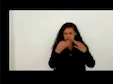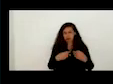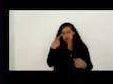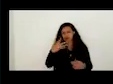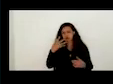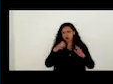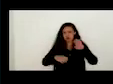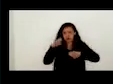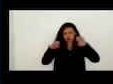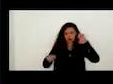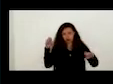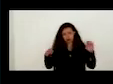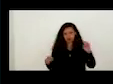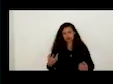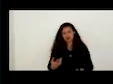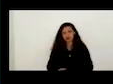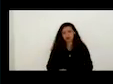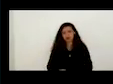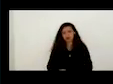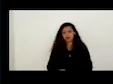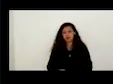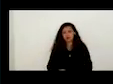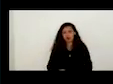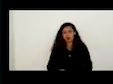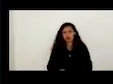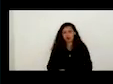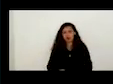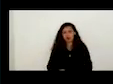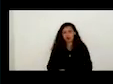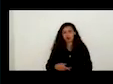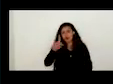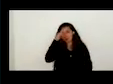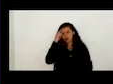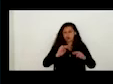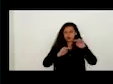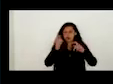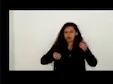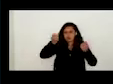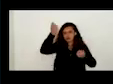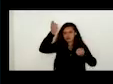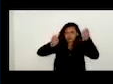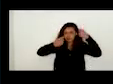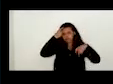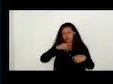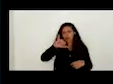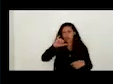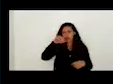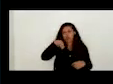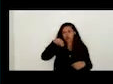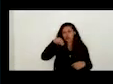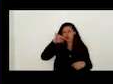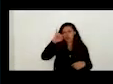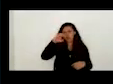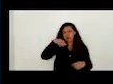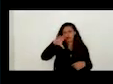que debería de tener o para la estatura que debería de tener por índice de masa corporal. Sin embargo, desde hace ya